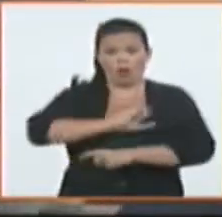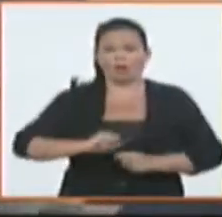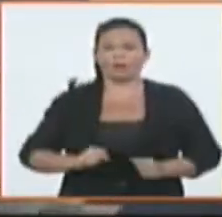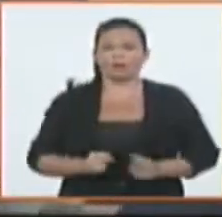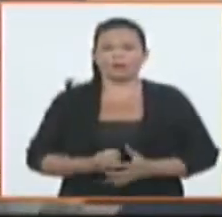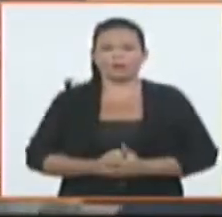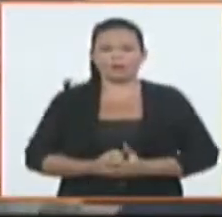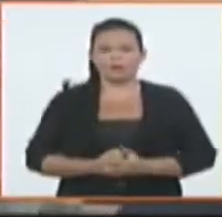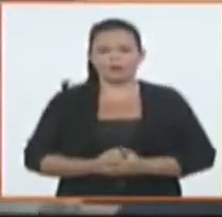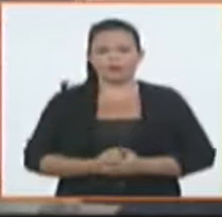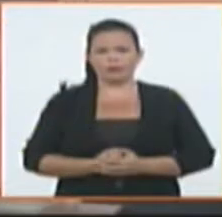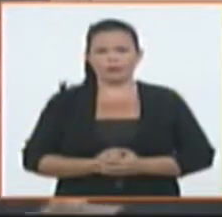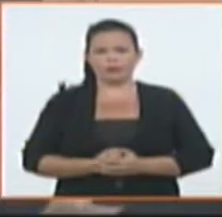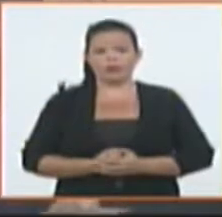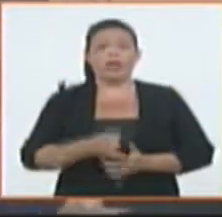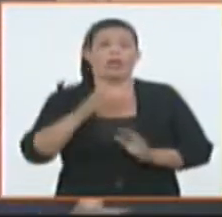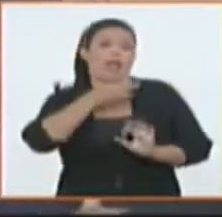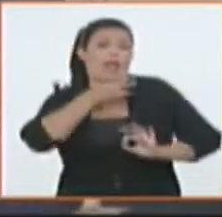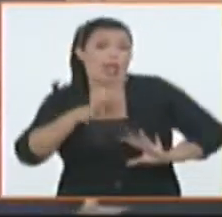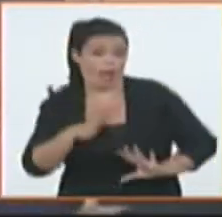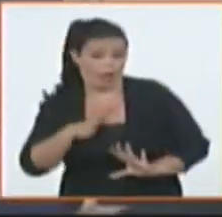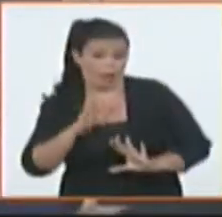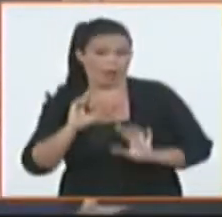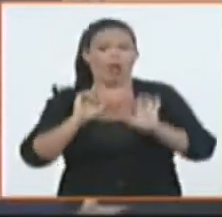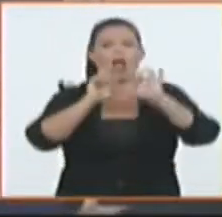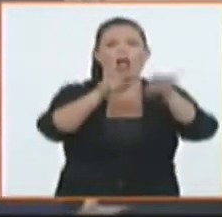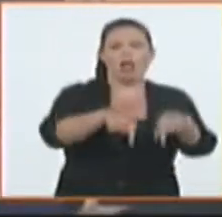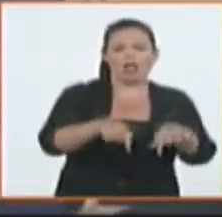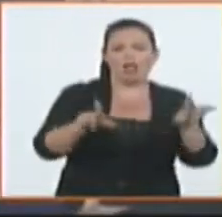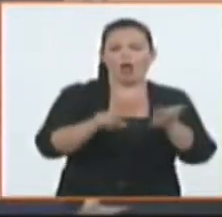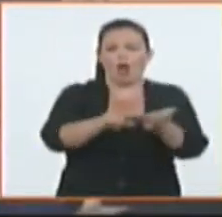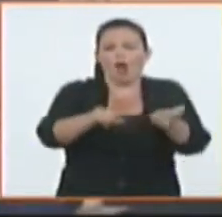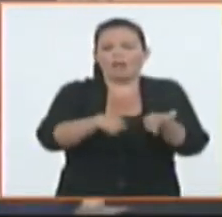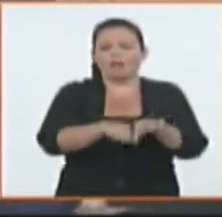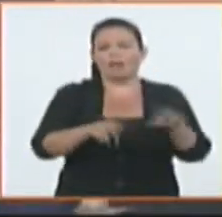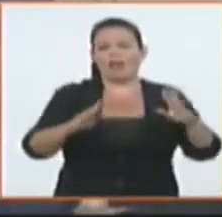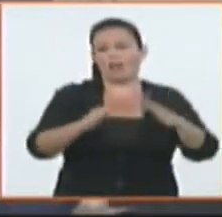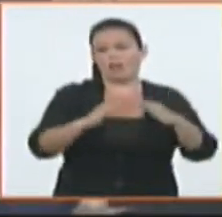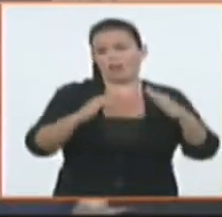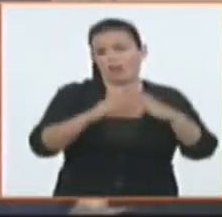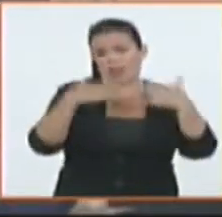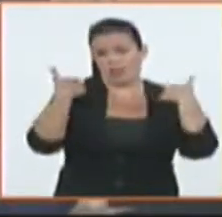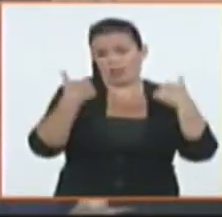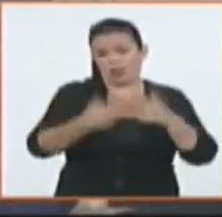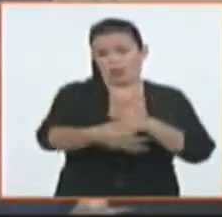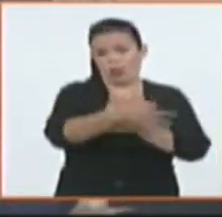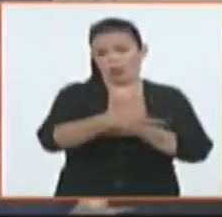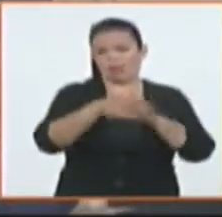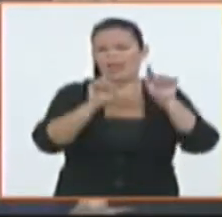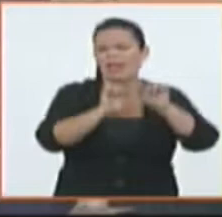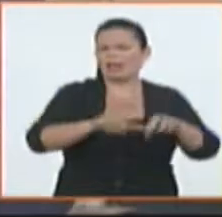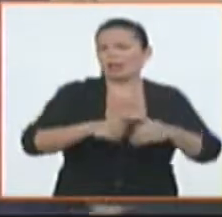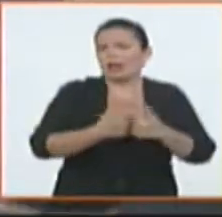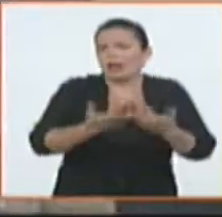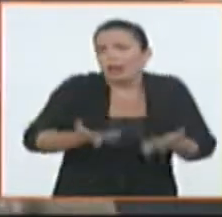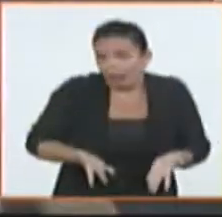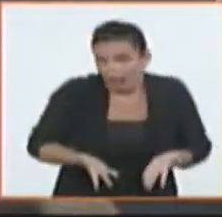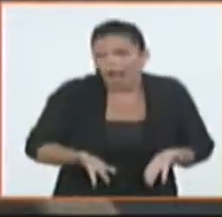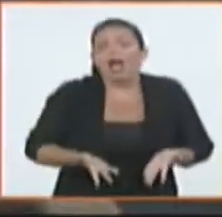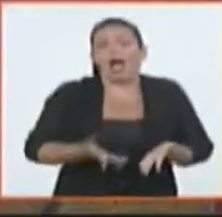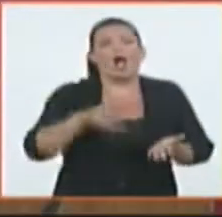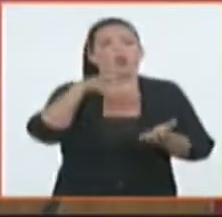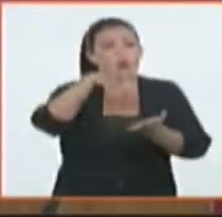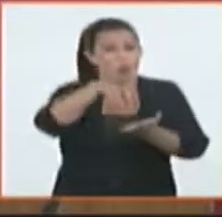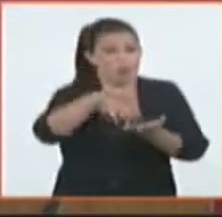Entonces, si tú vas a una oficina de vivienda, ¿qué es la oficina de la vivienda? Una institución pública revolucionaria. ¿Para atender qué? Un problema tan complicado como la vivienda. Si